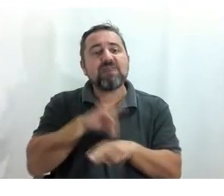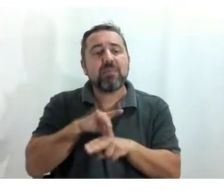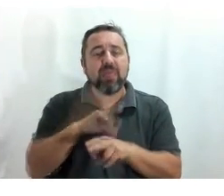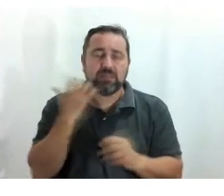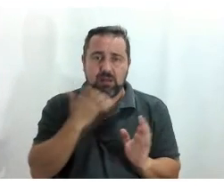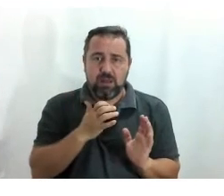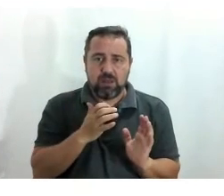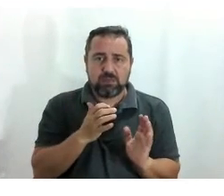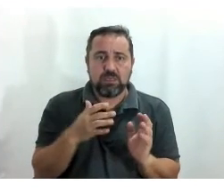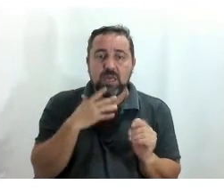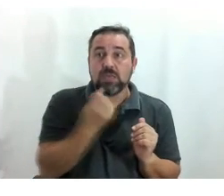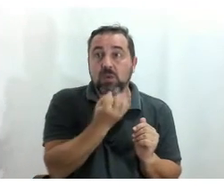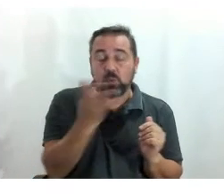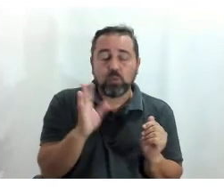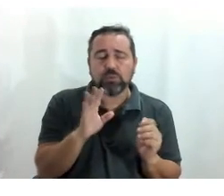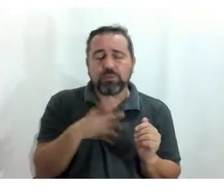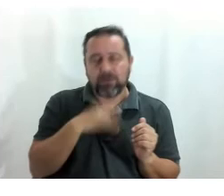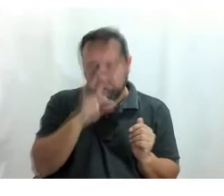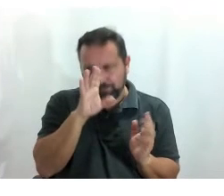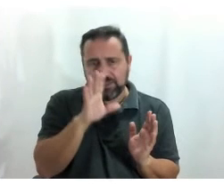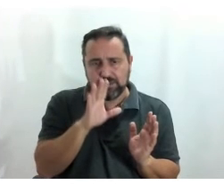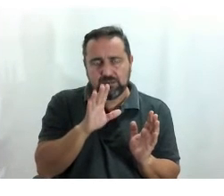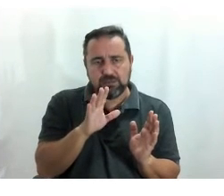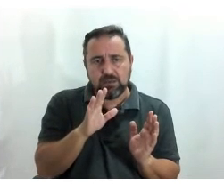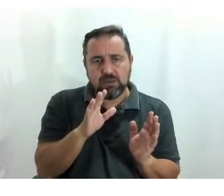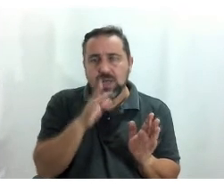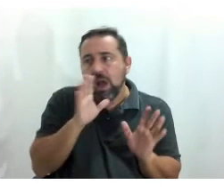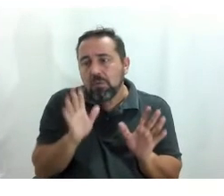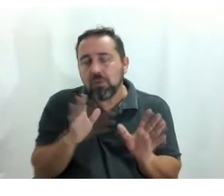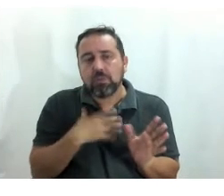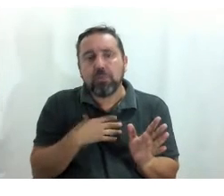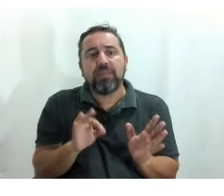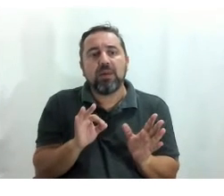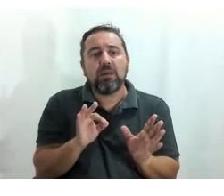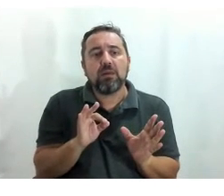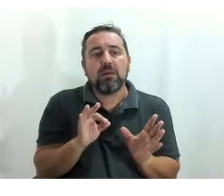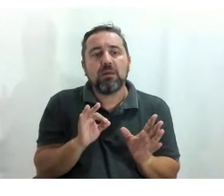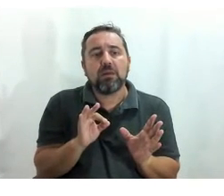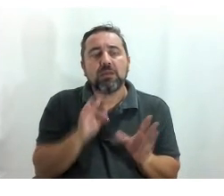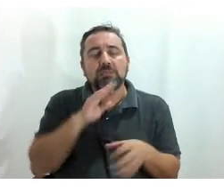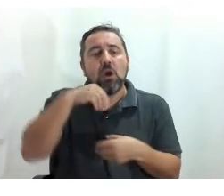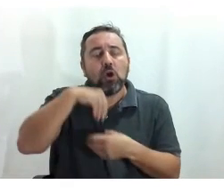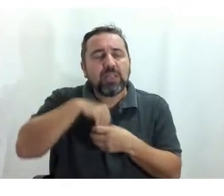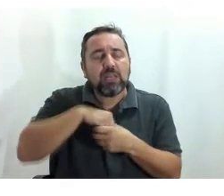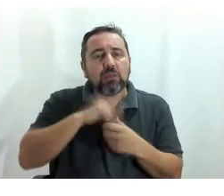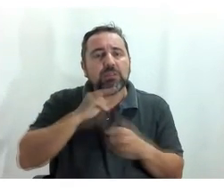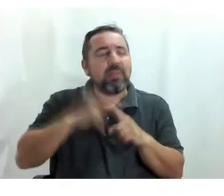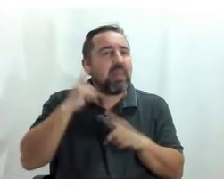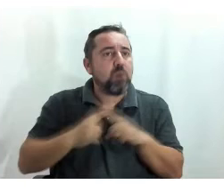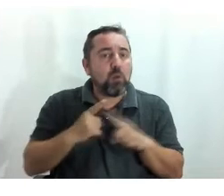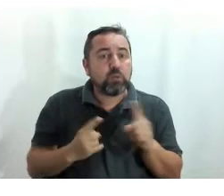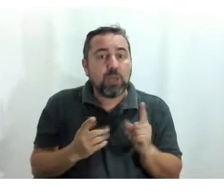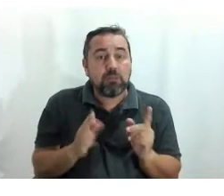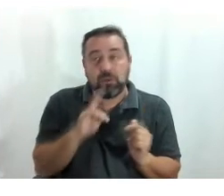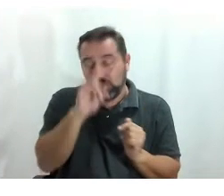raras, que hay a quien le sorprende, ¿no?, que se incluya a lo mejor un contenido sobre hipoacusia, pues no